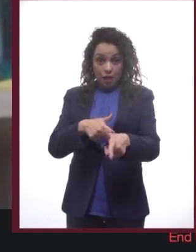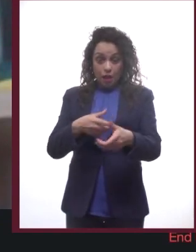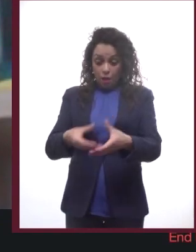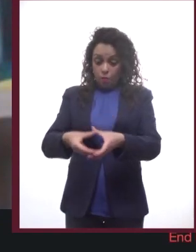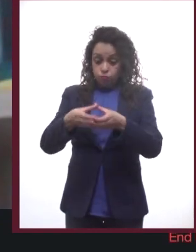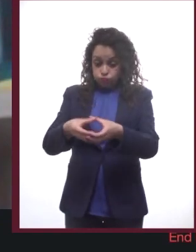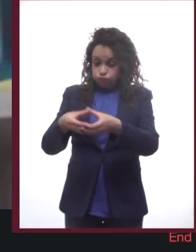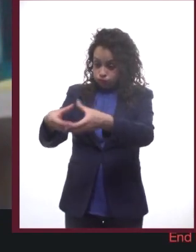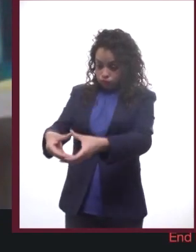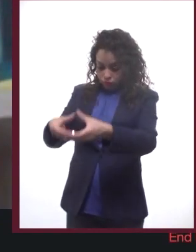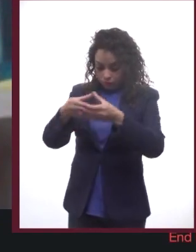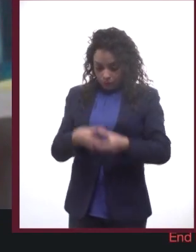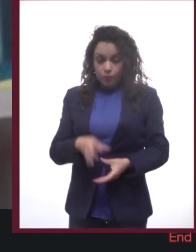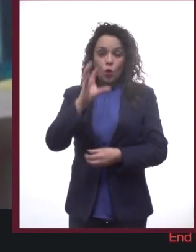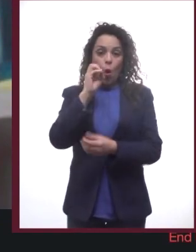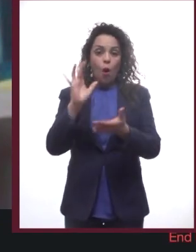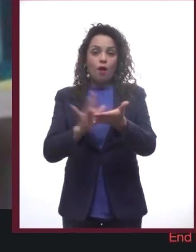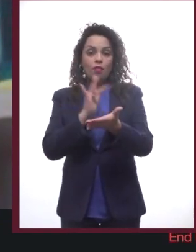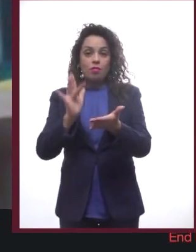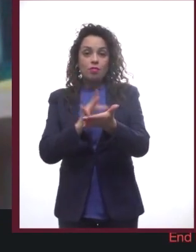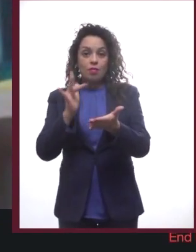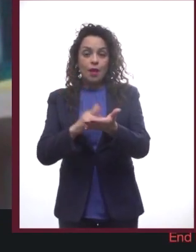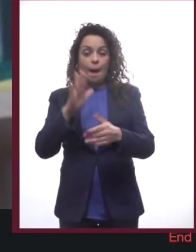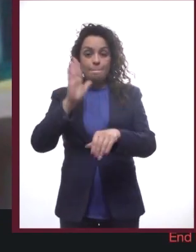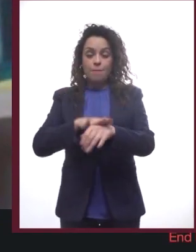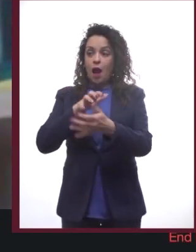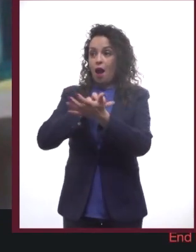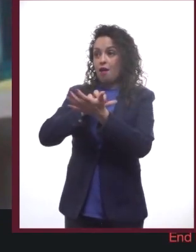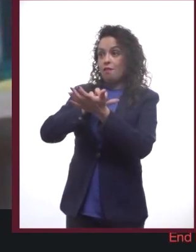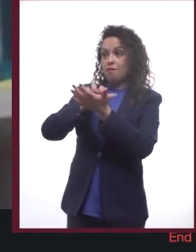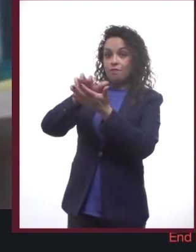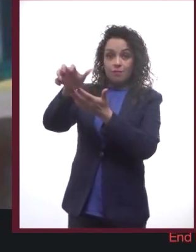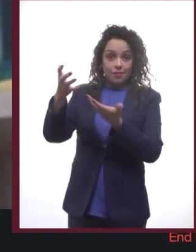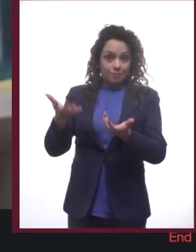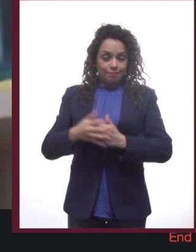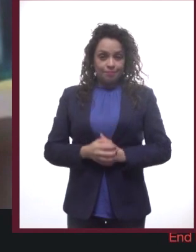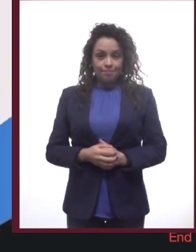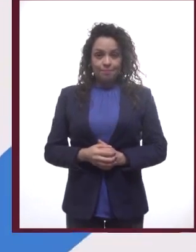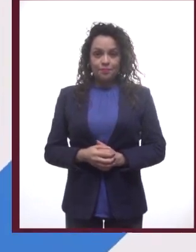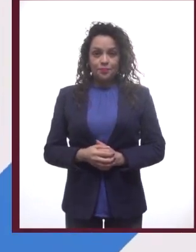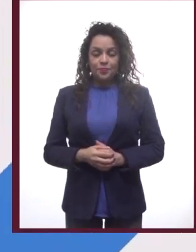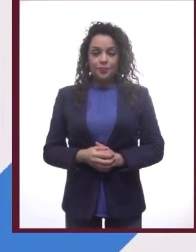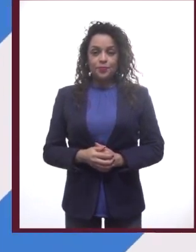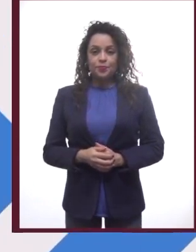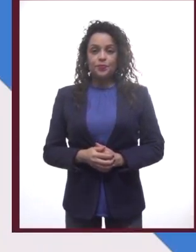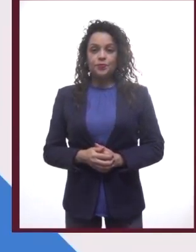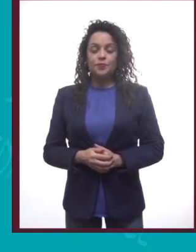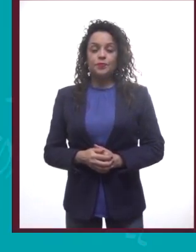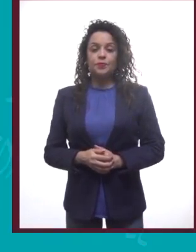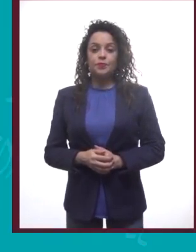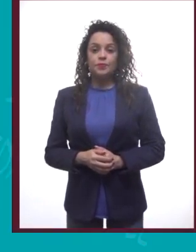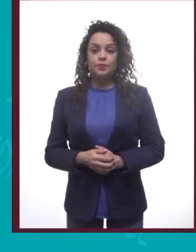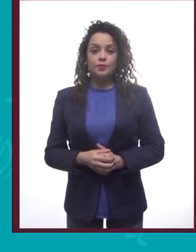papel o si el mundo del ebook y del digital pues va aumentando como hasta el momento ha sido.